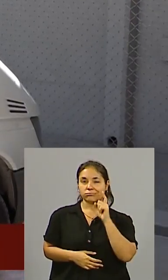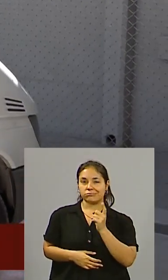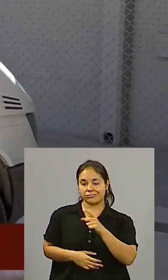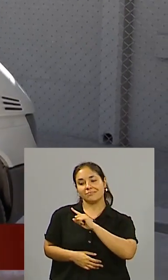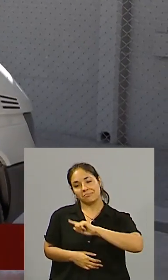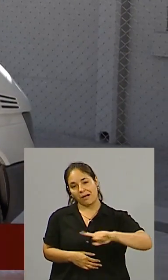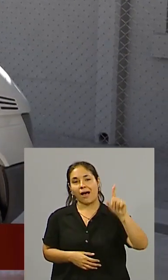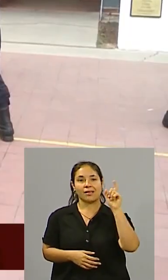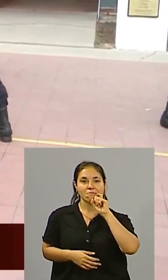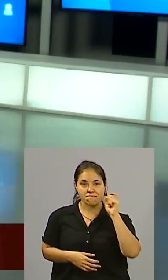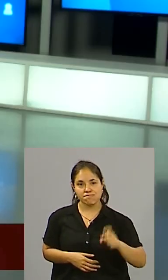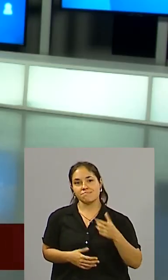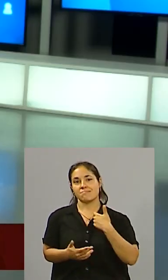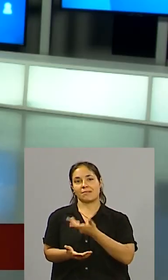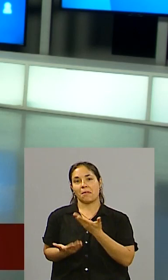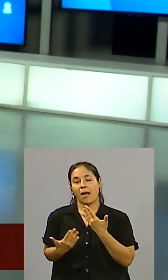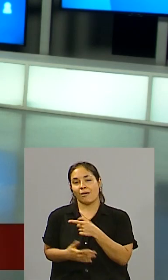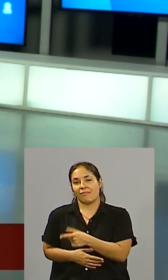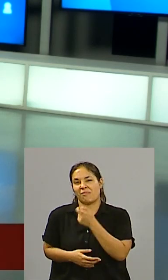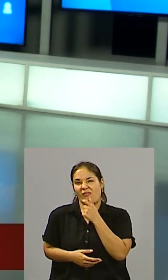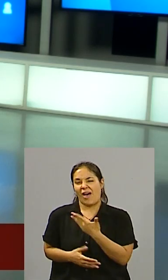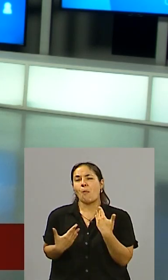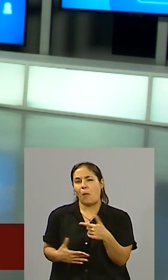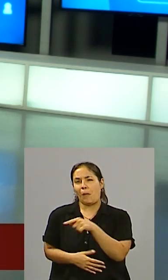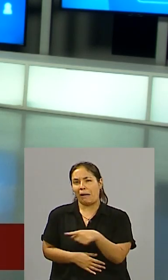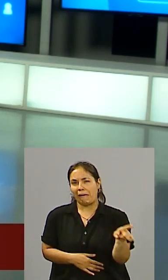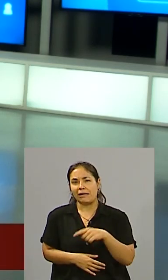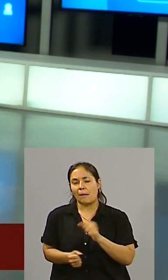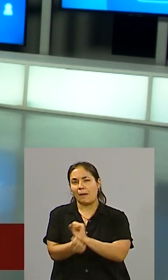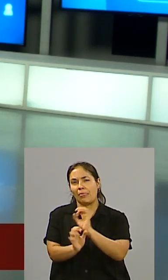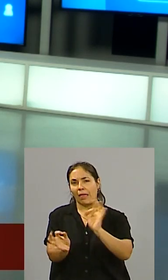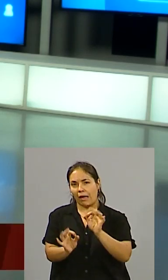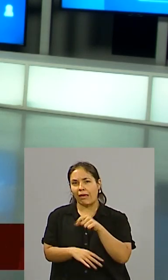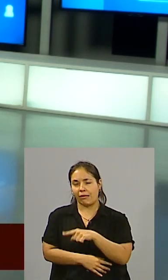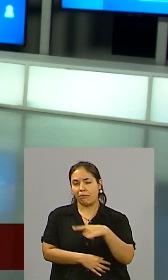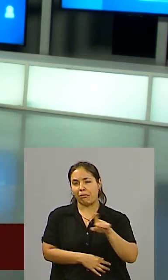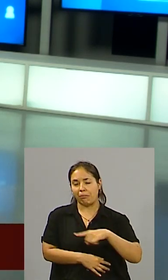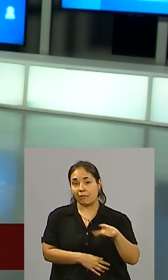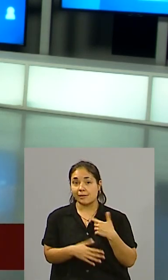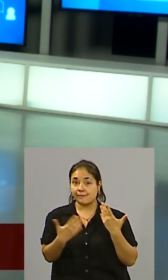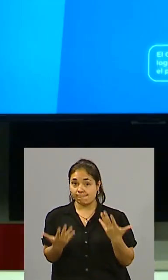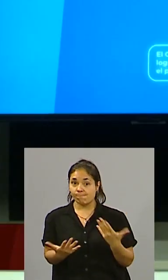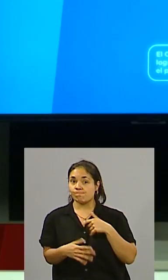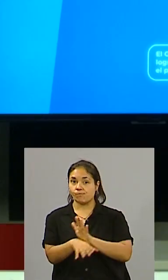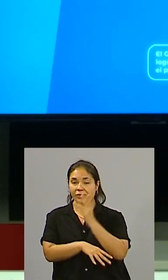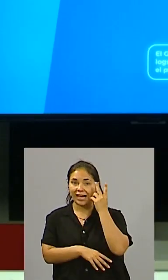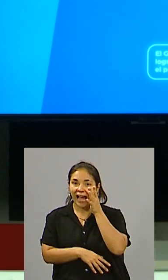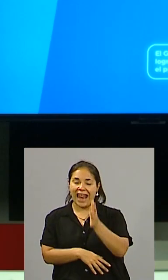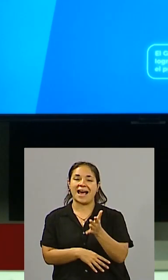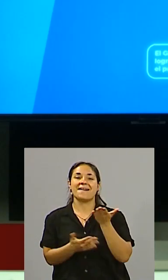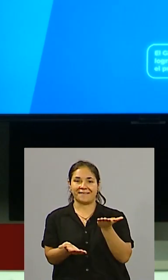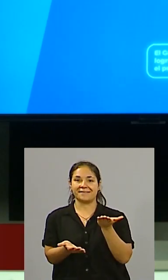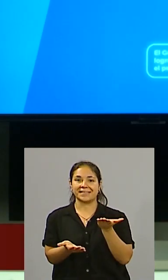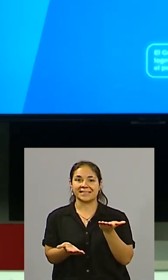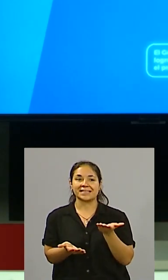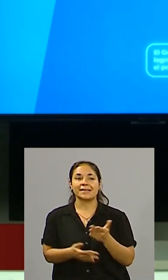esta inimputabilidad y entonces en aprovecharse de eso. Y eso puede agravarse por esto que vos decís.